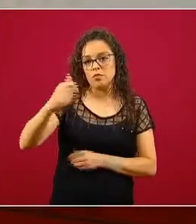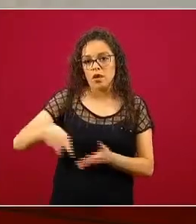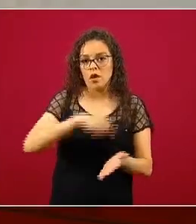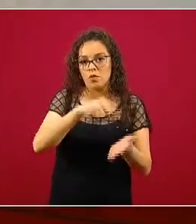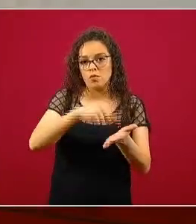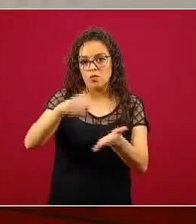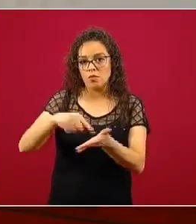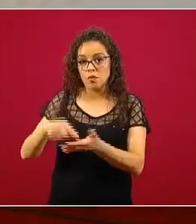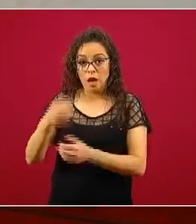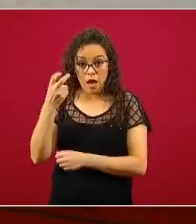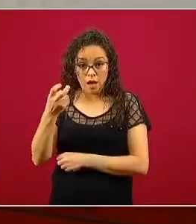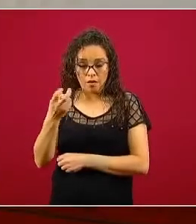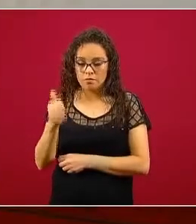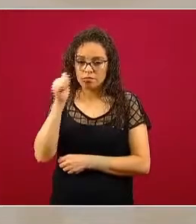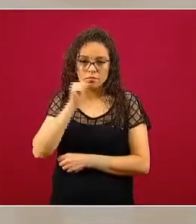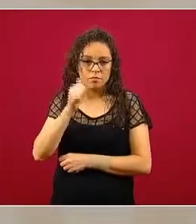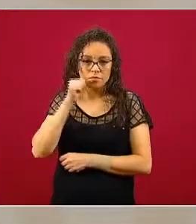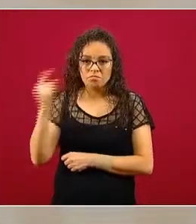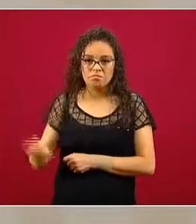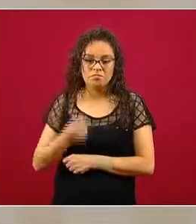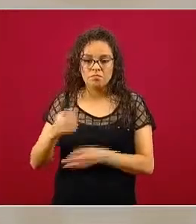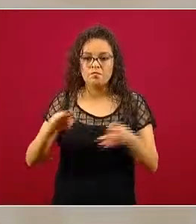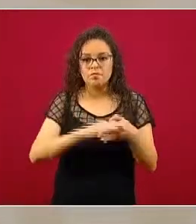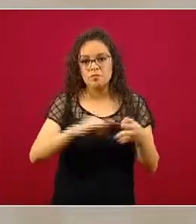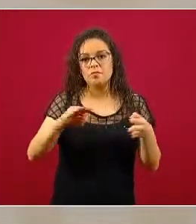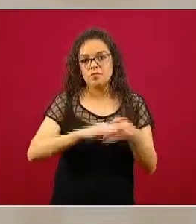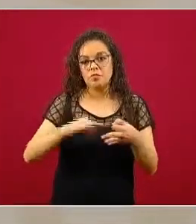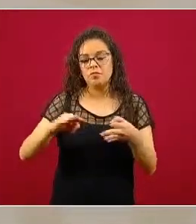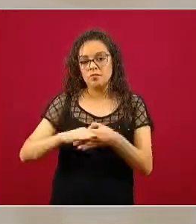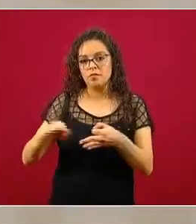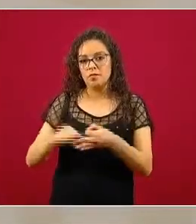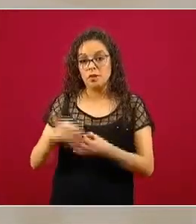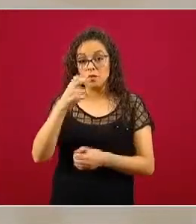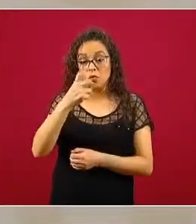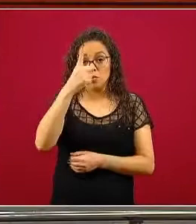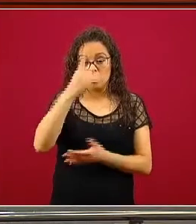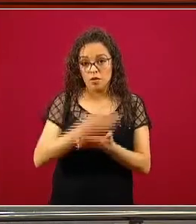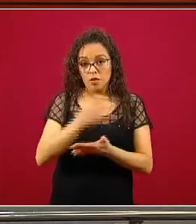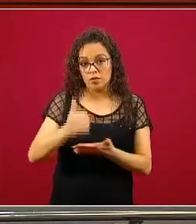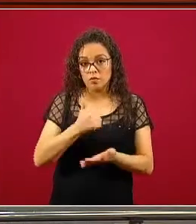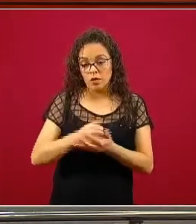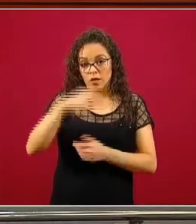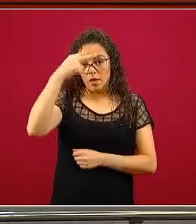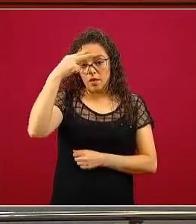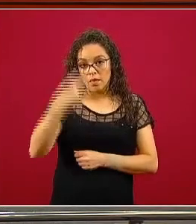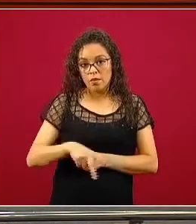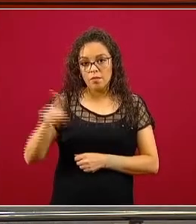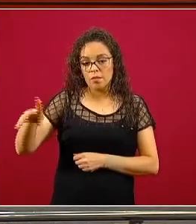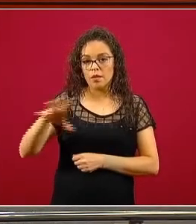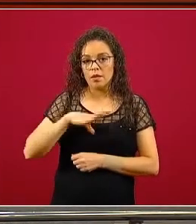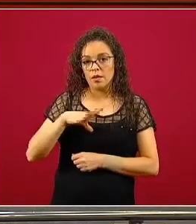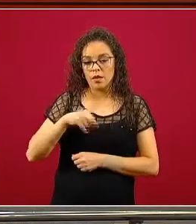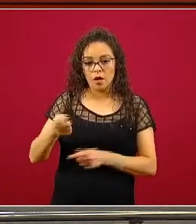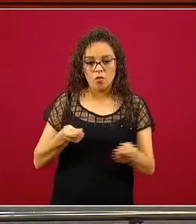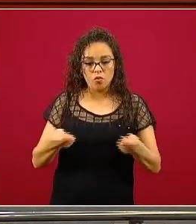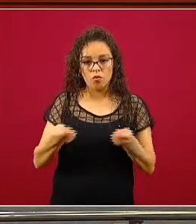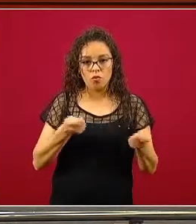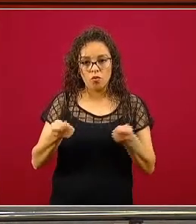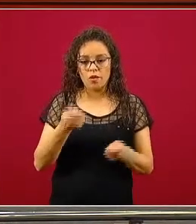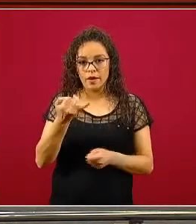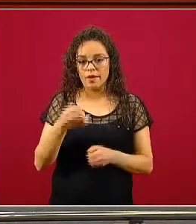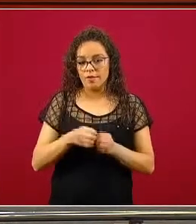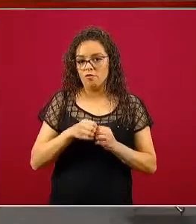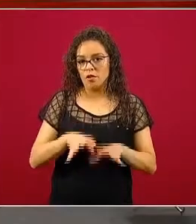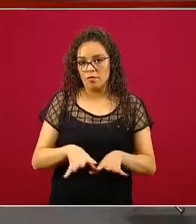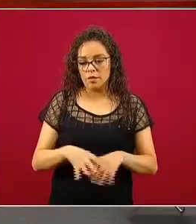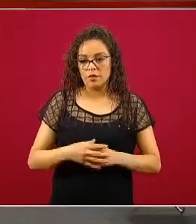constante. Esta actividad que definió, por eso digo que es la Ciudad de México la que tiene el control de la misma, es una